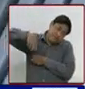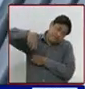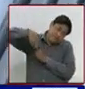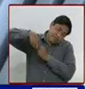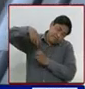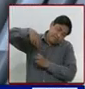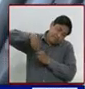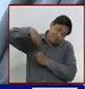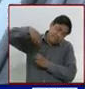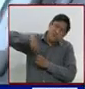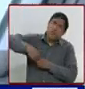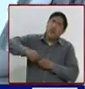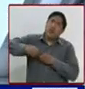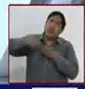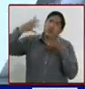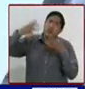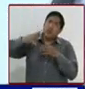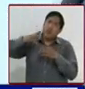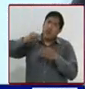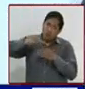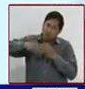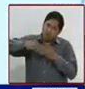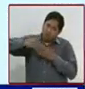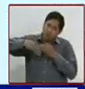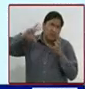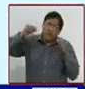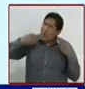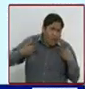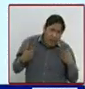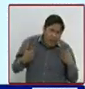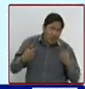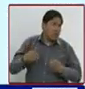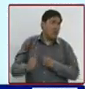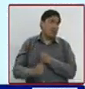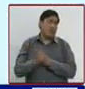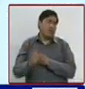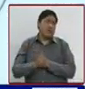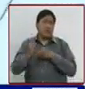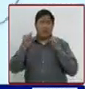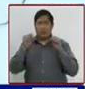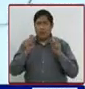Muchos de esos cables están pelados. Son un verdadero riesgo para la ciudadanía.